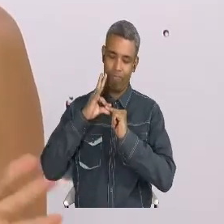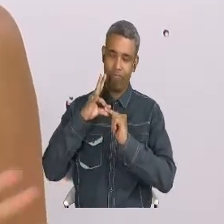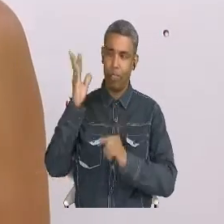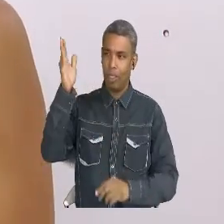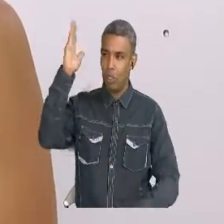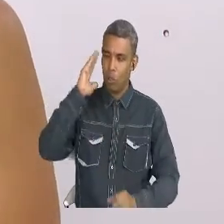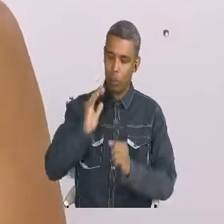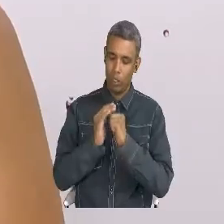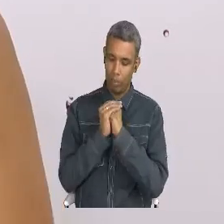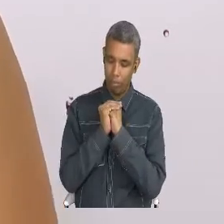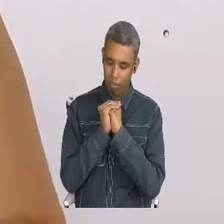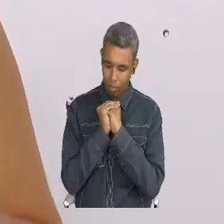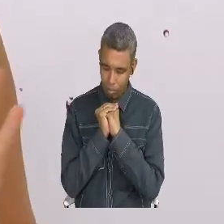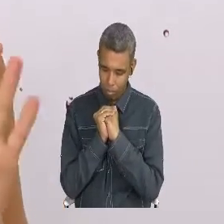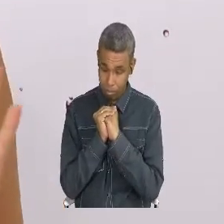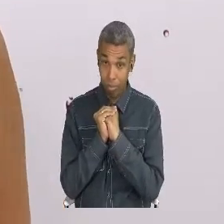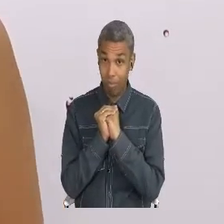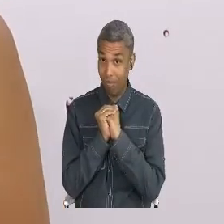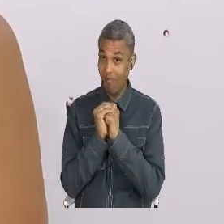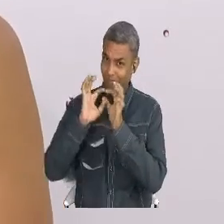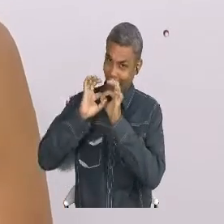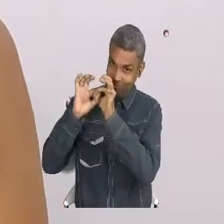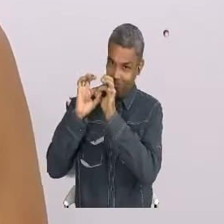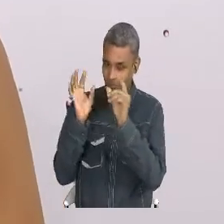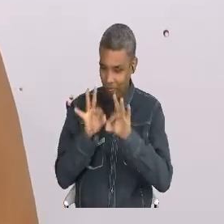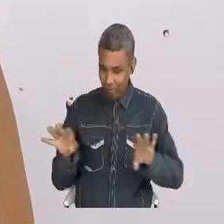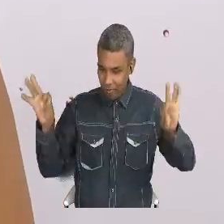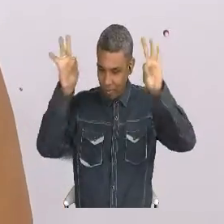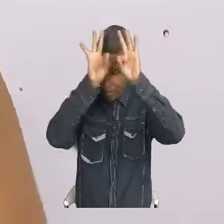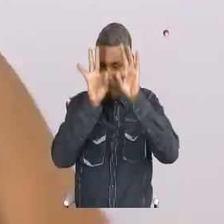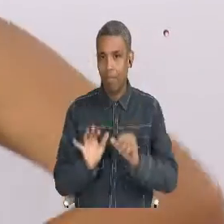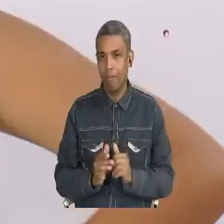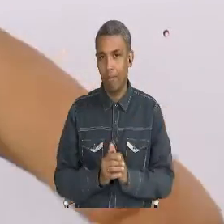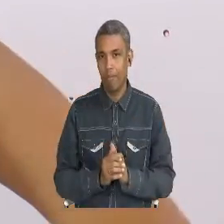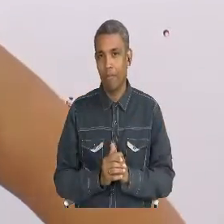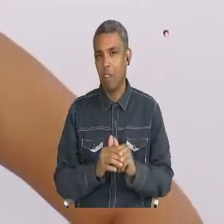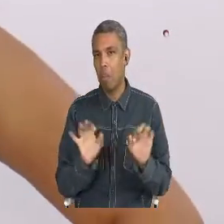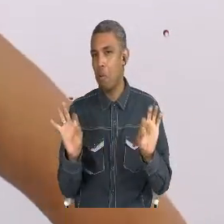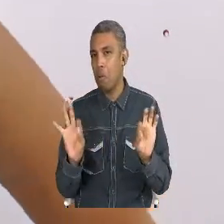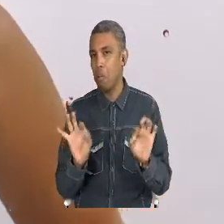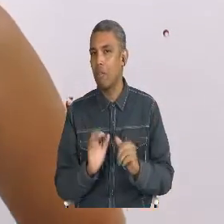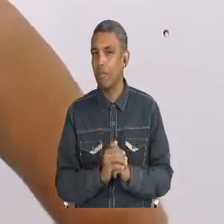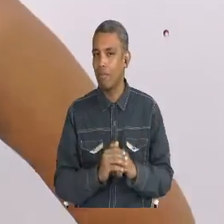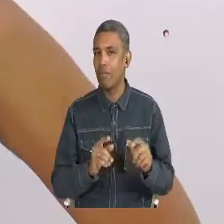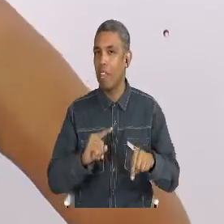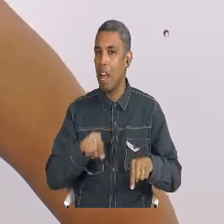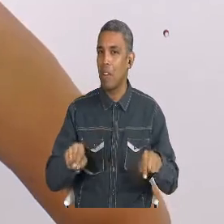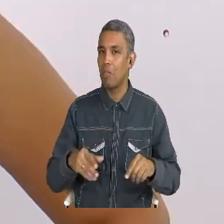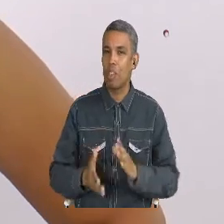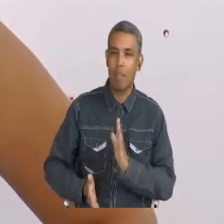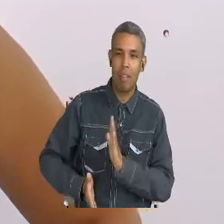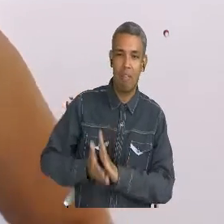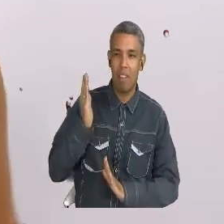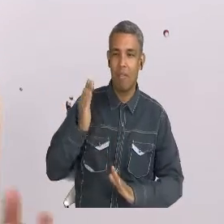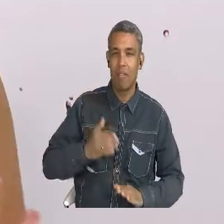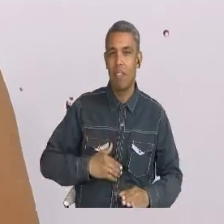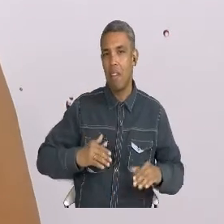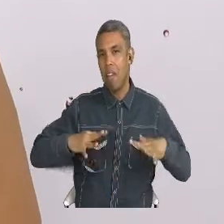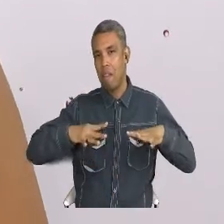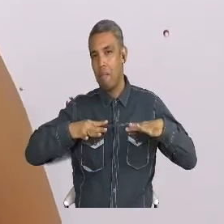hemos o no hecho, y también, pero también lastimosamente muchos la tomamos precisamente para irnos de vacaciones. Sin embargo, queridos